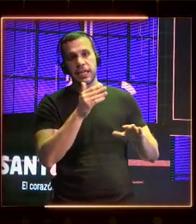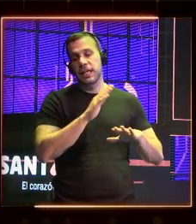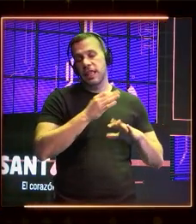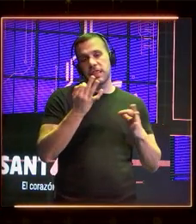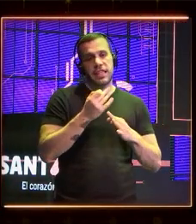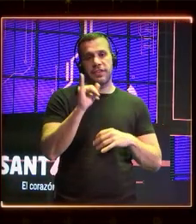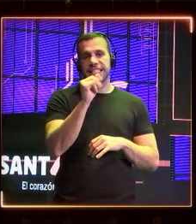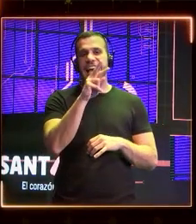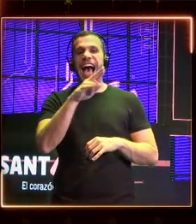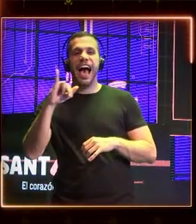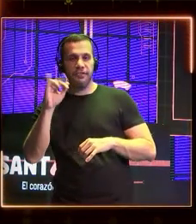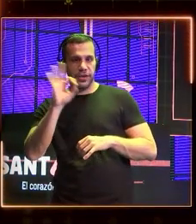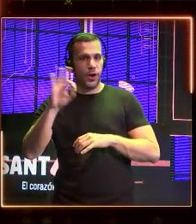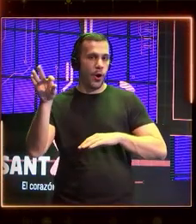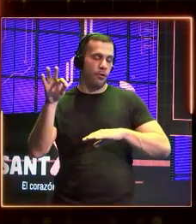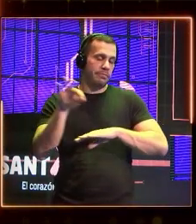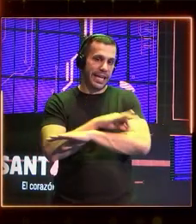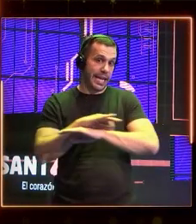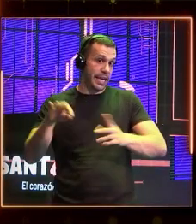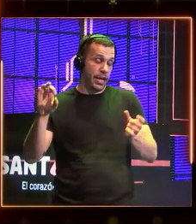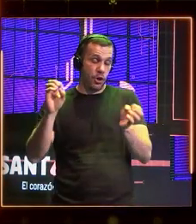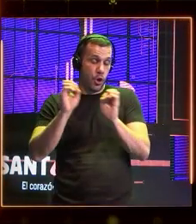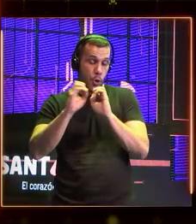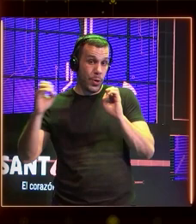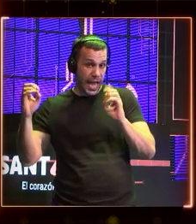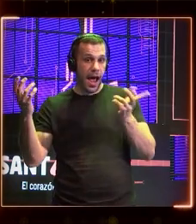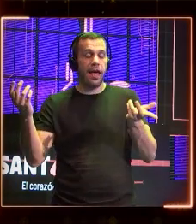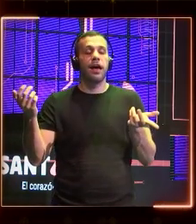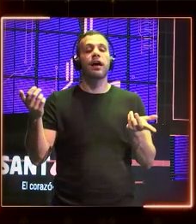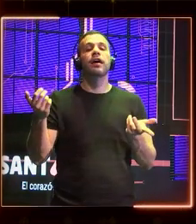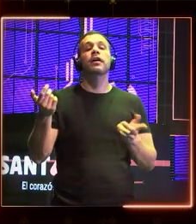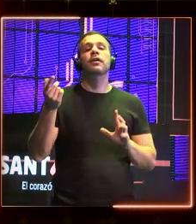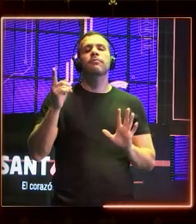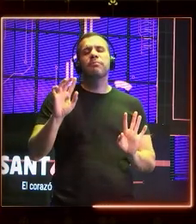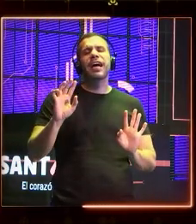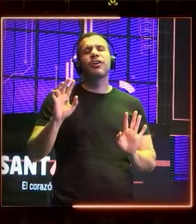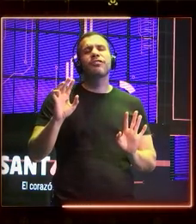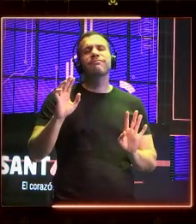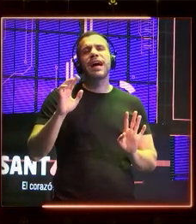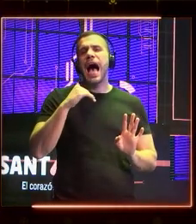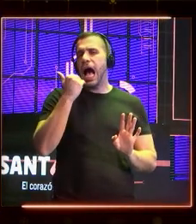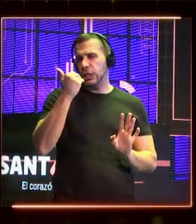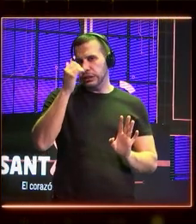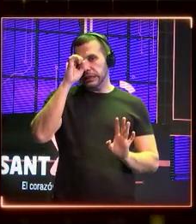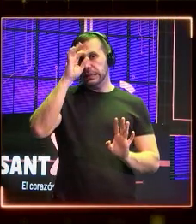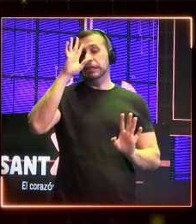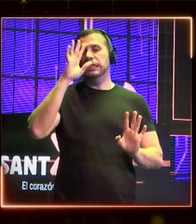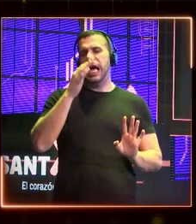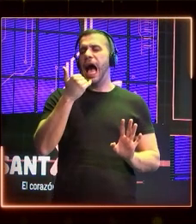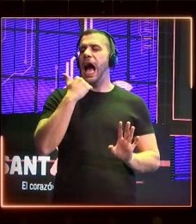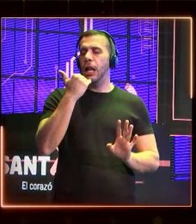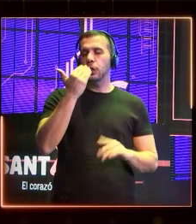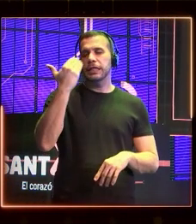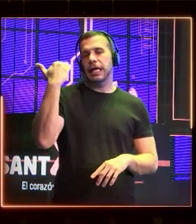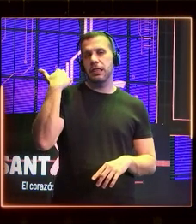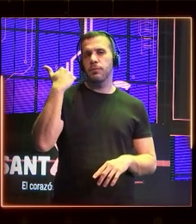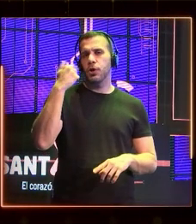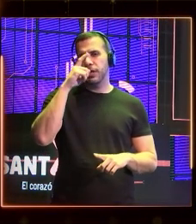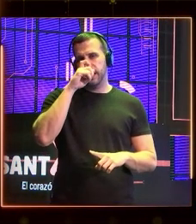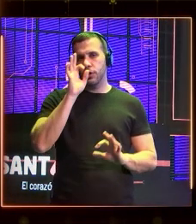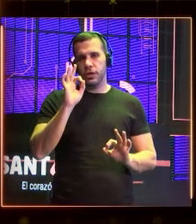a esto pero me alucin con una cosa que he recordado hace poco y es esta